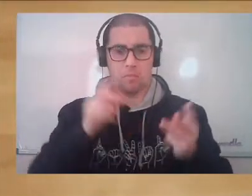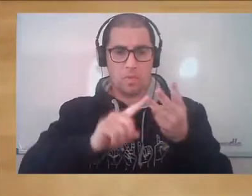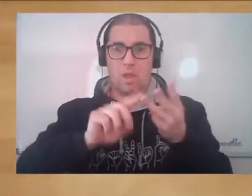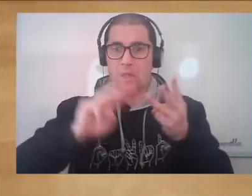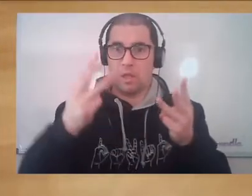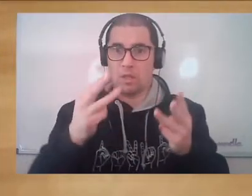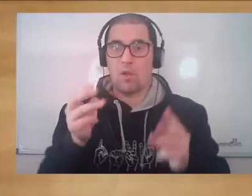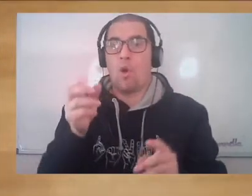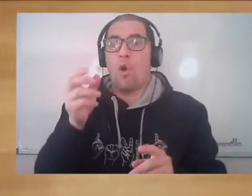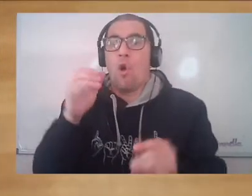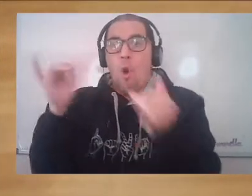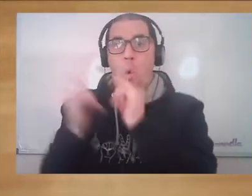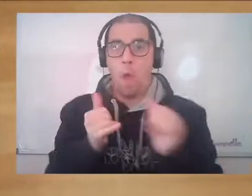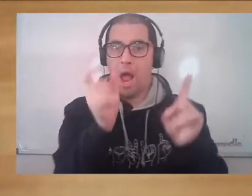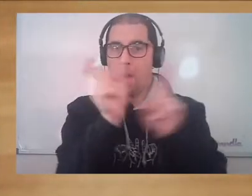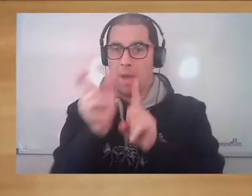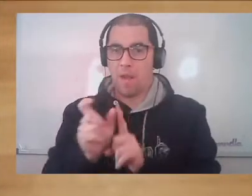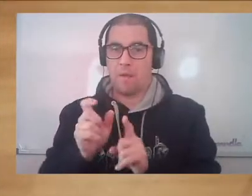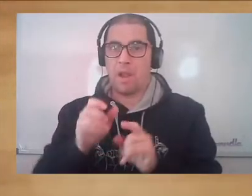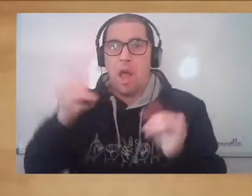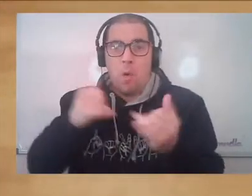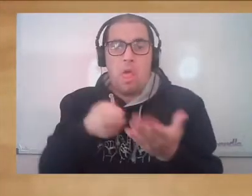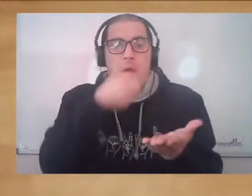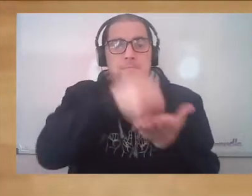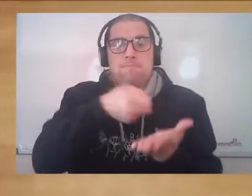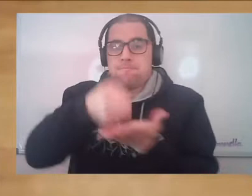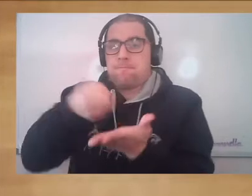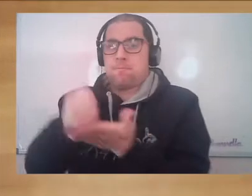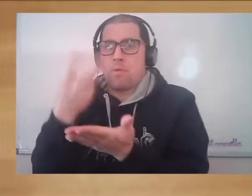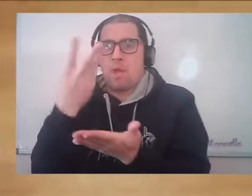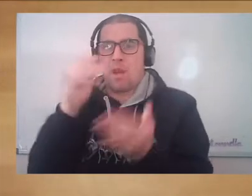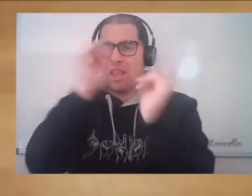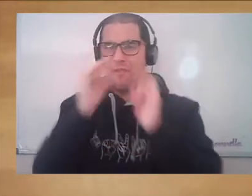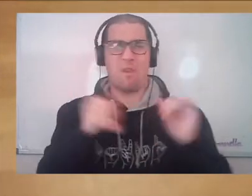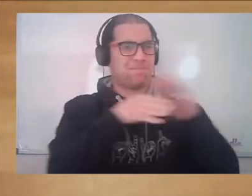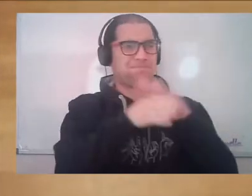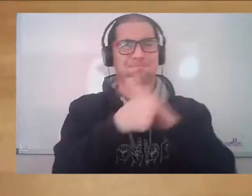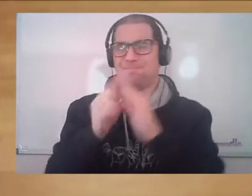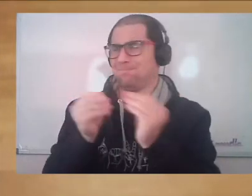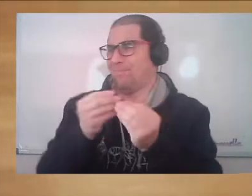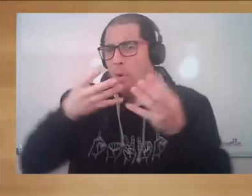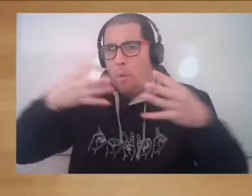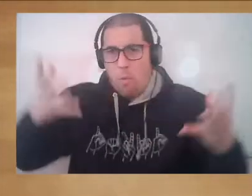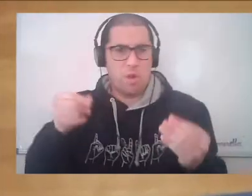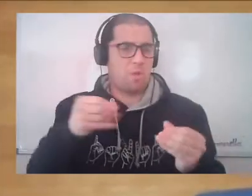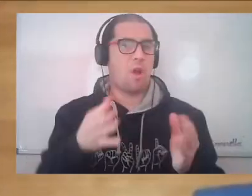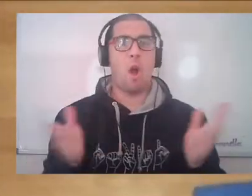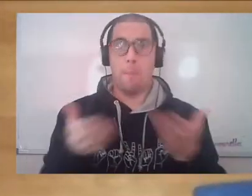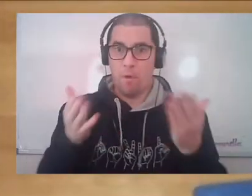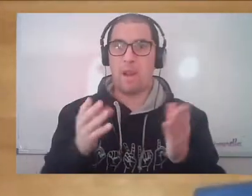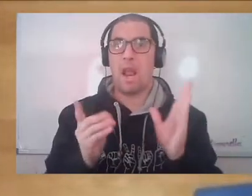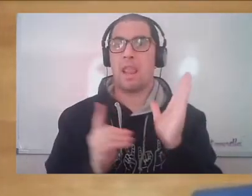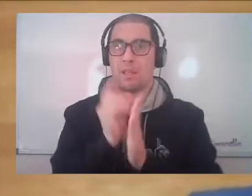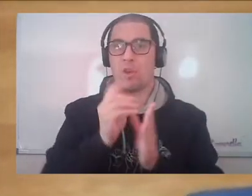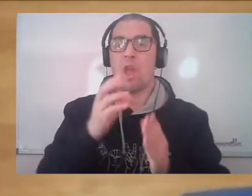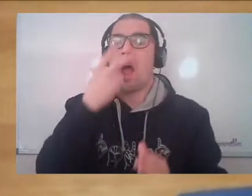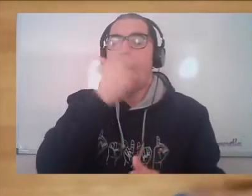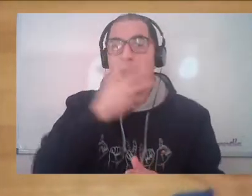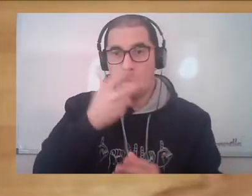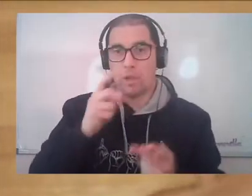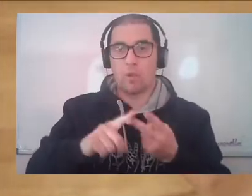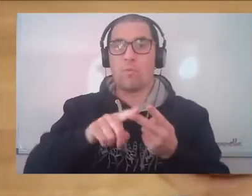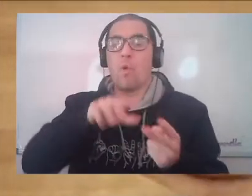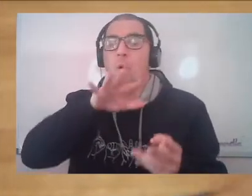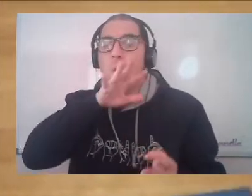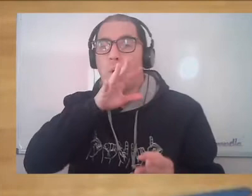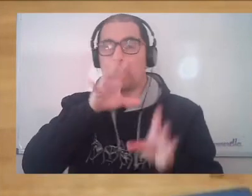juega palabras es un juego de cartas que se puede jugar de más de 30 formas diferentes busca promover el desarrollo lingüístico a través